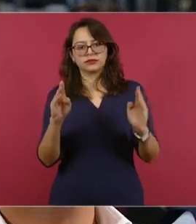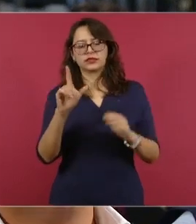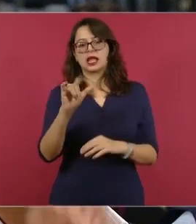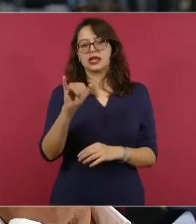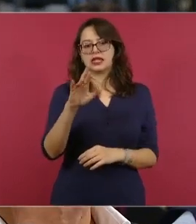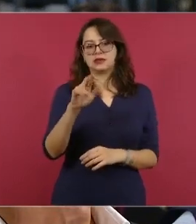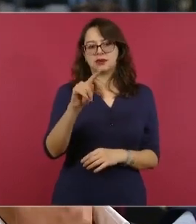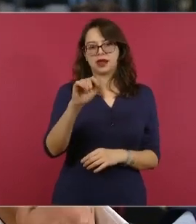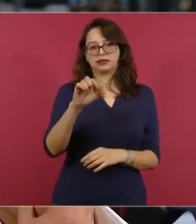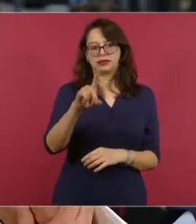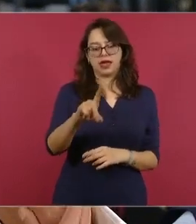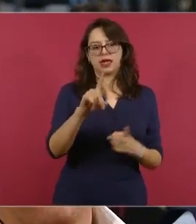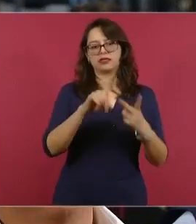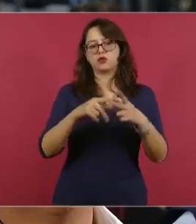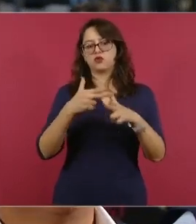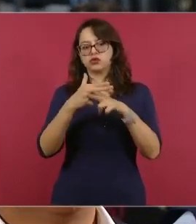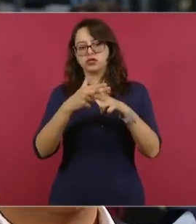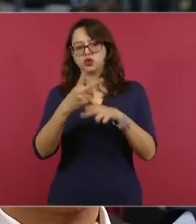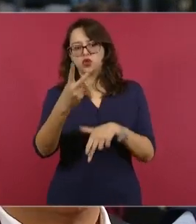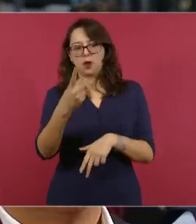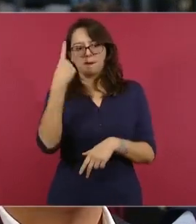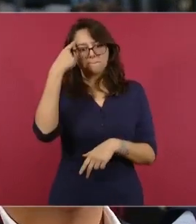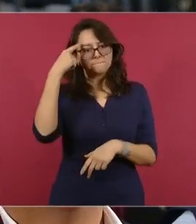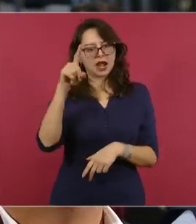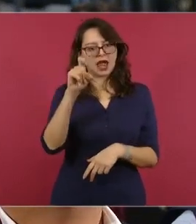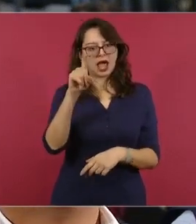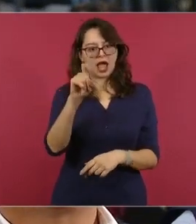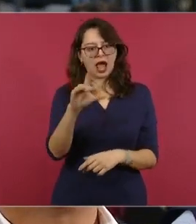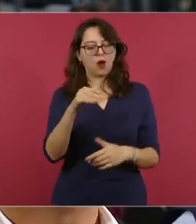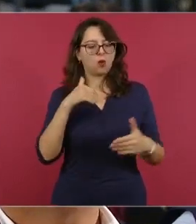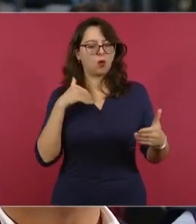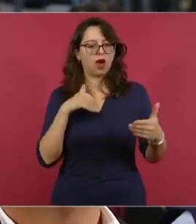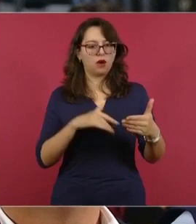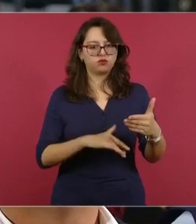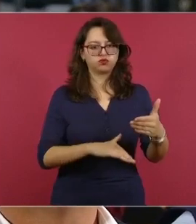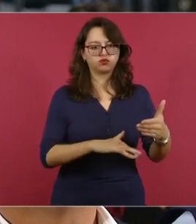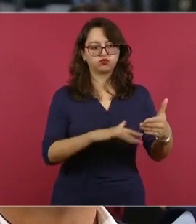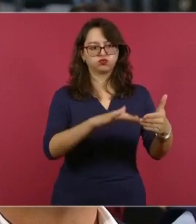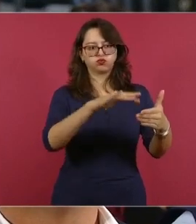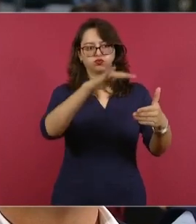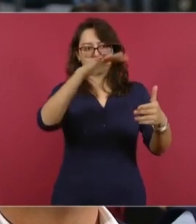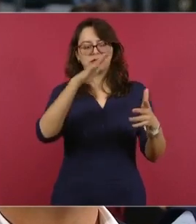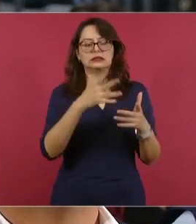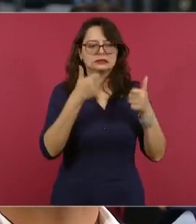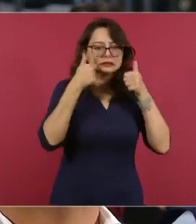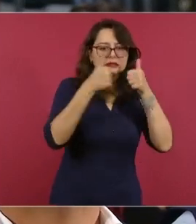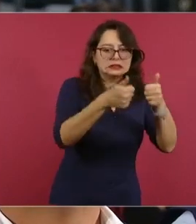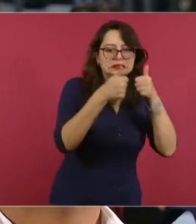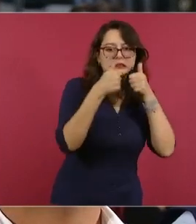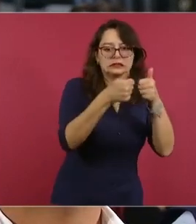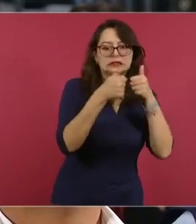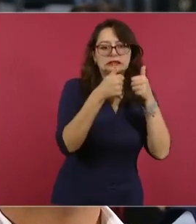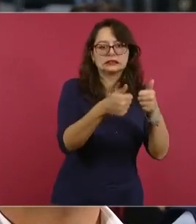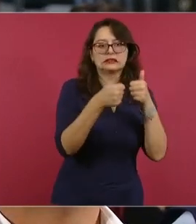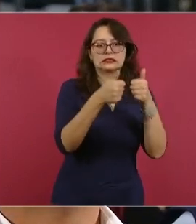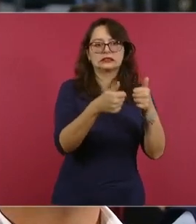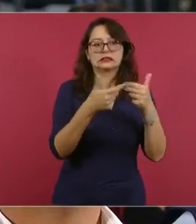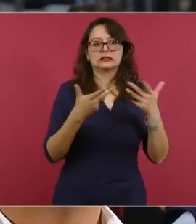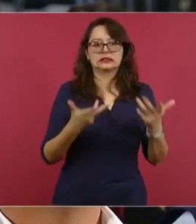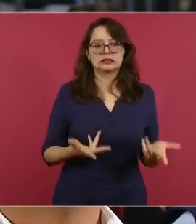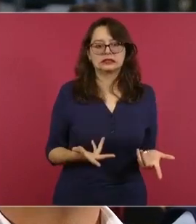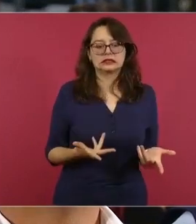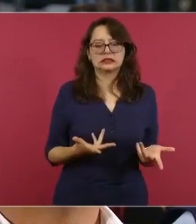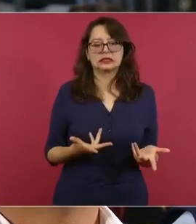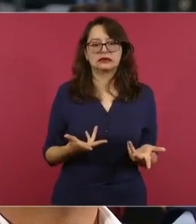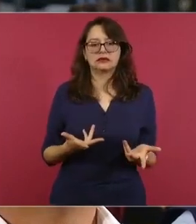quitado tiempo al ingeniero Germán Martínez. Como decimos en el norte, y voy a ser bien breve, nada más vengo por un puche que